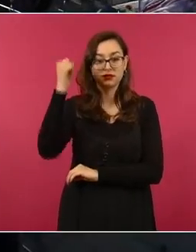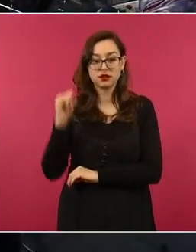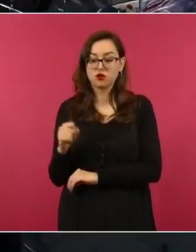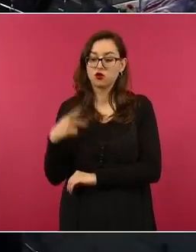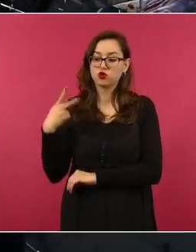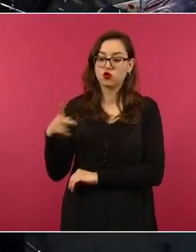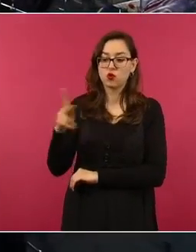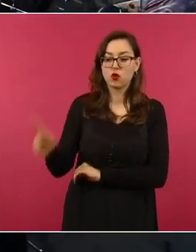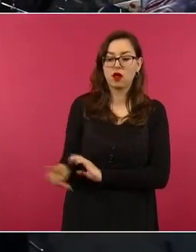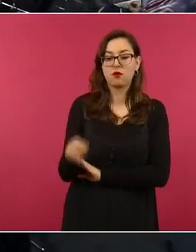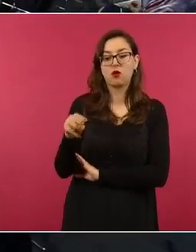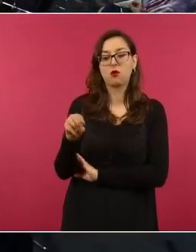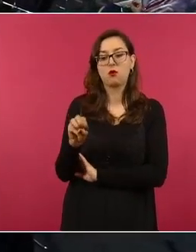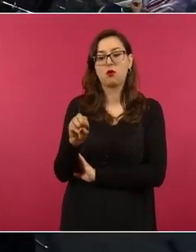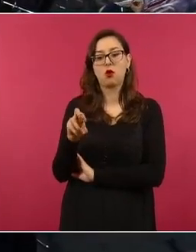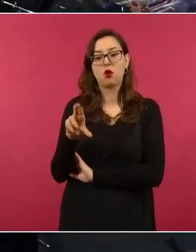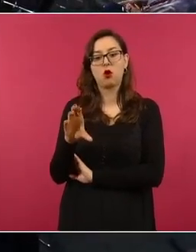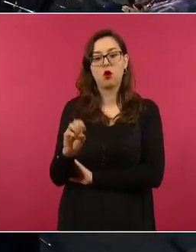pueblo.